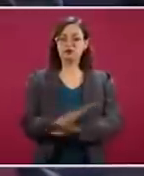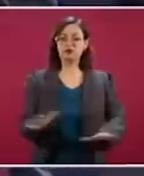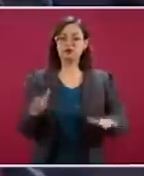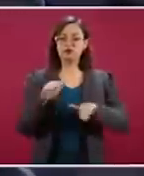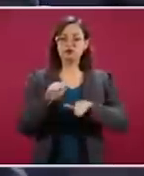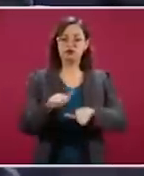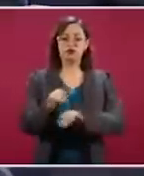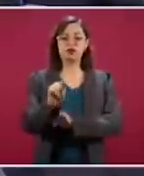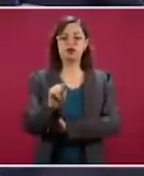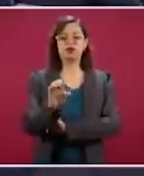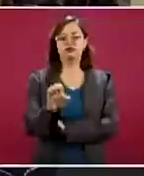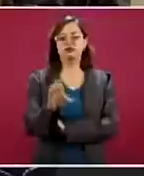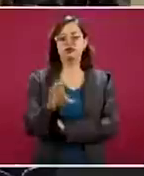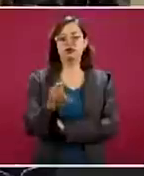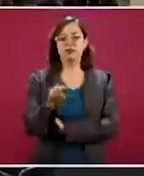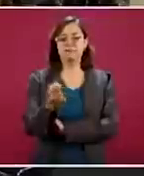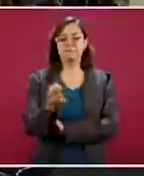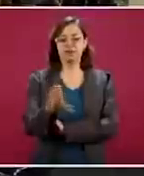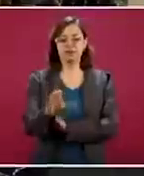tratado.